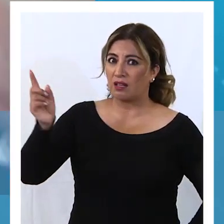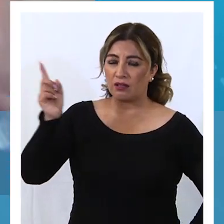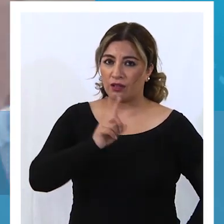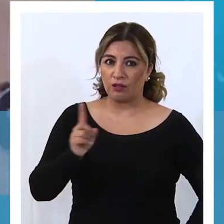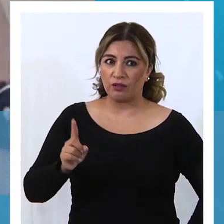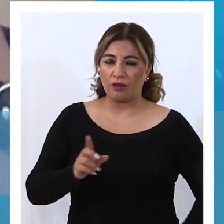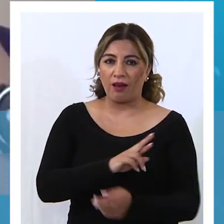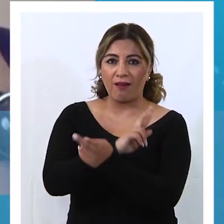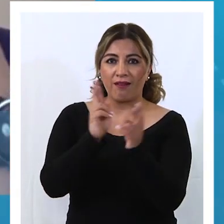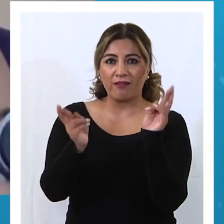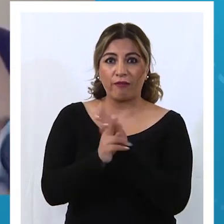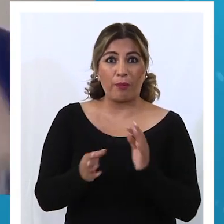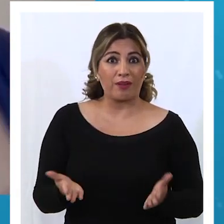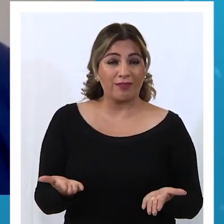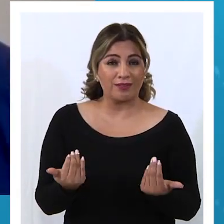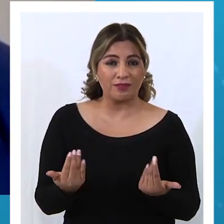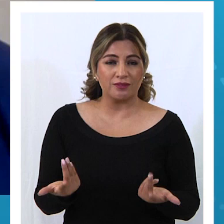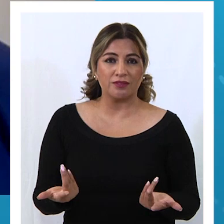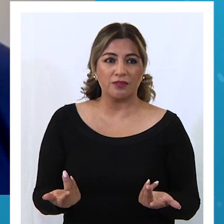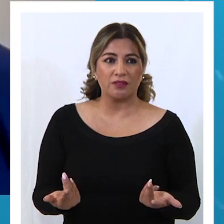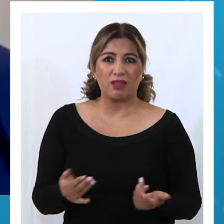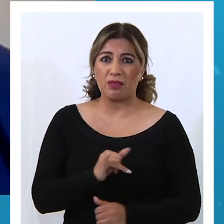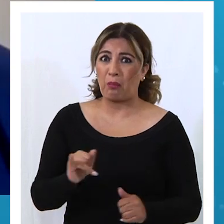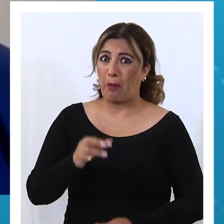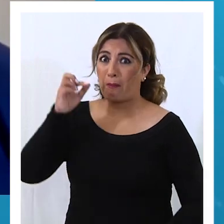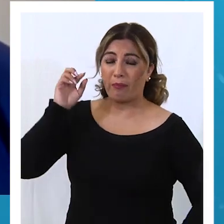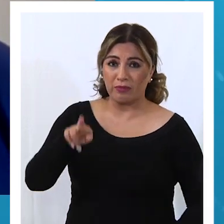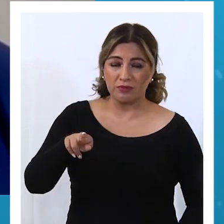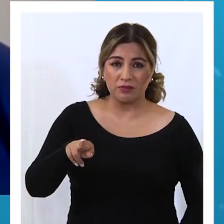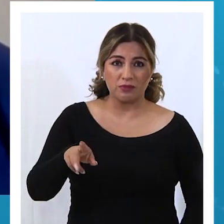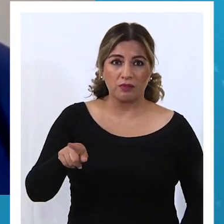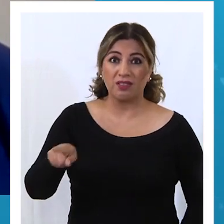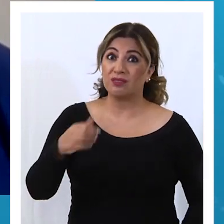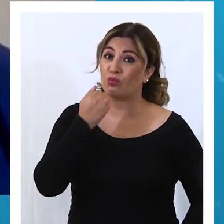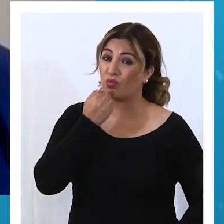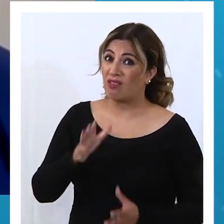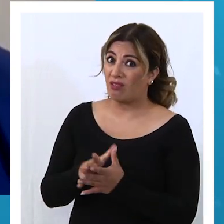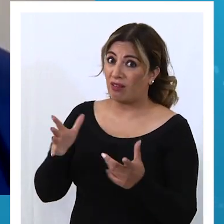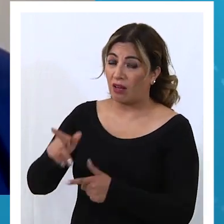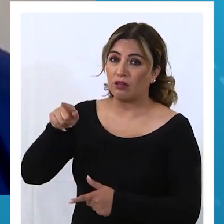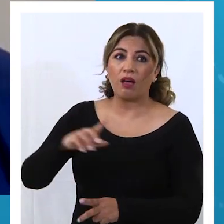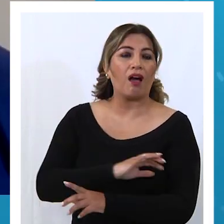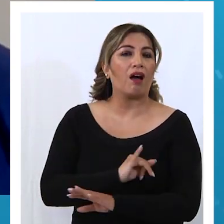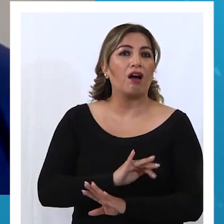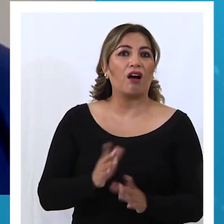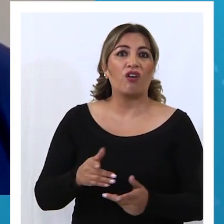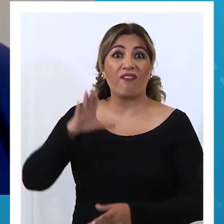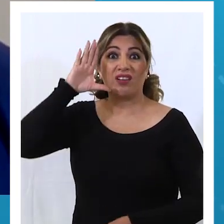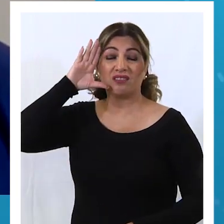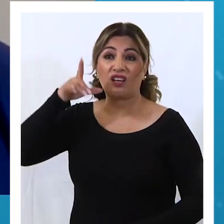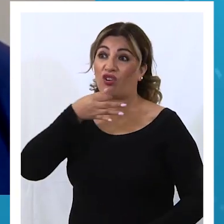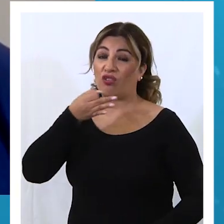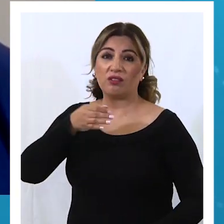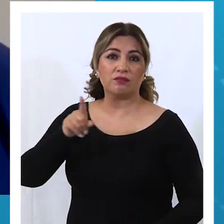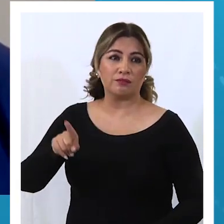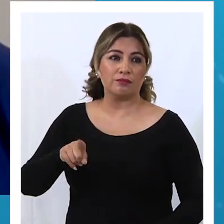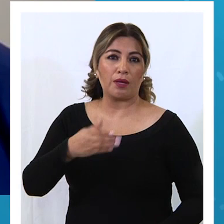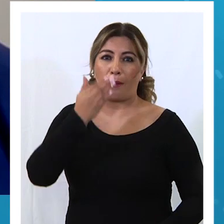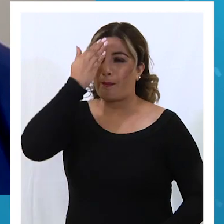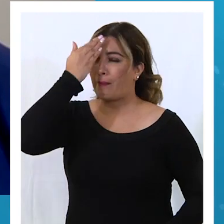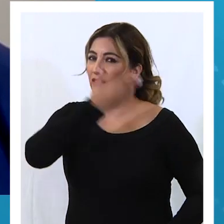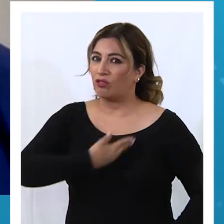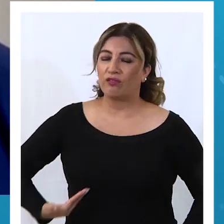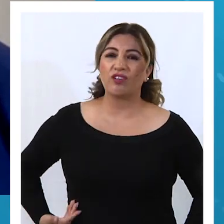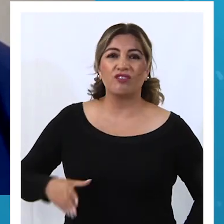es cierto?, a reformas que son necesarias y que quizás no eran tan terribles, ha sido un gran error. Yo creo que ahora ya no se habla más de Bachelet, ya no se habla del mal gobierno